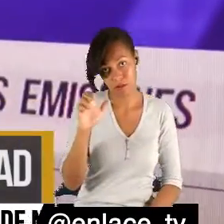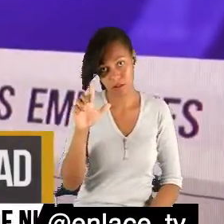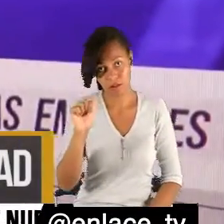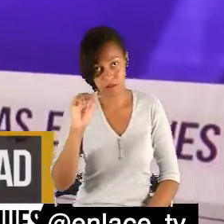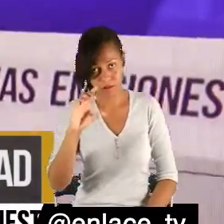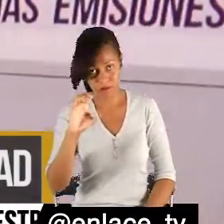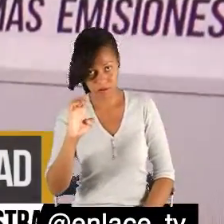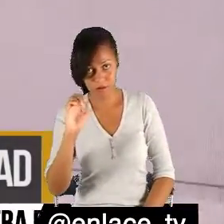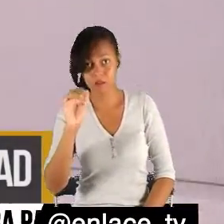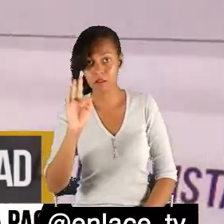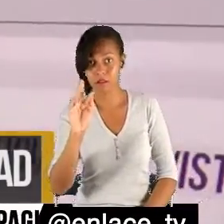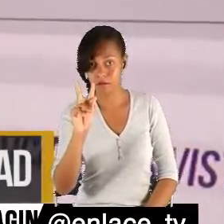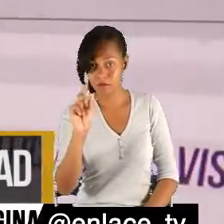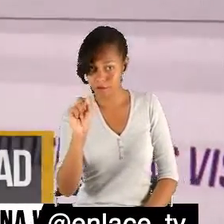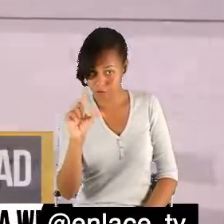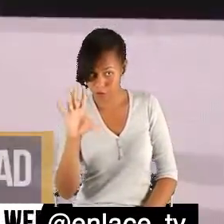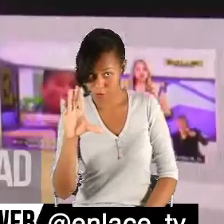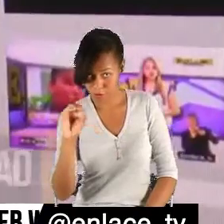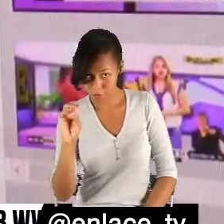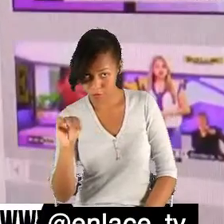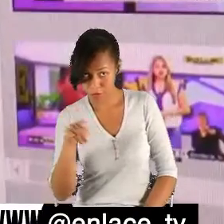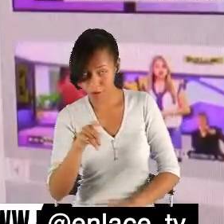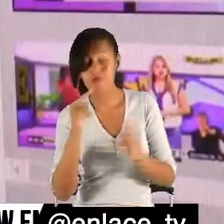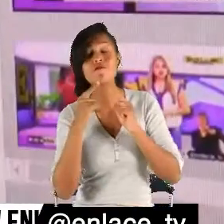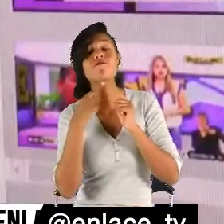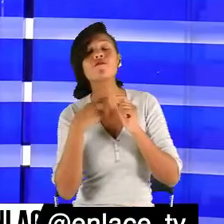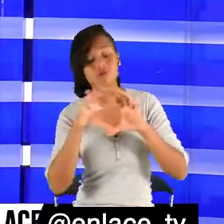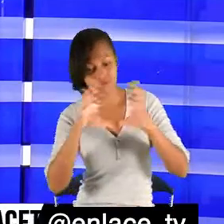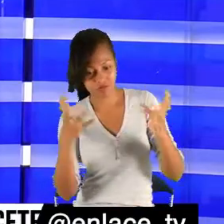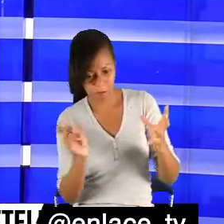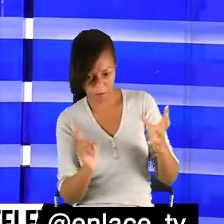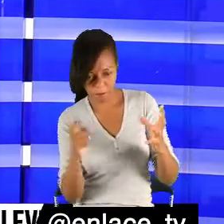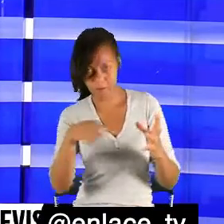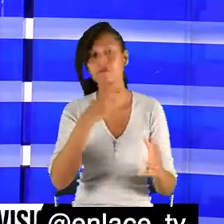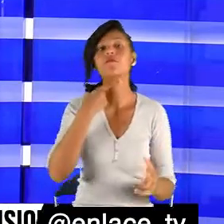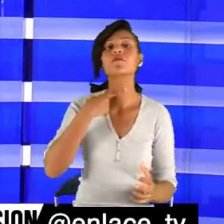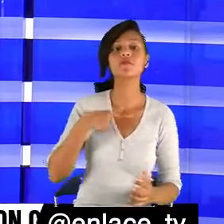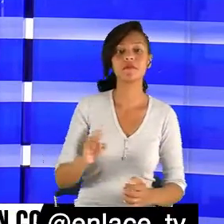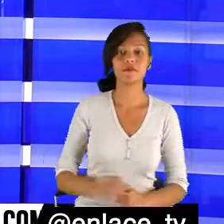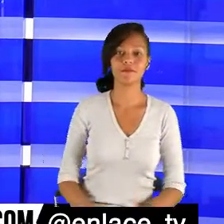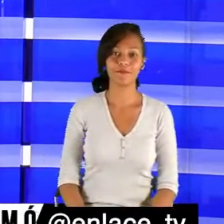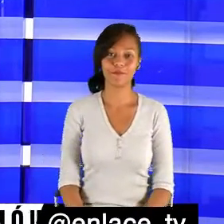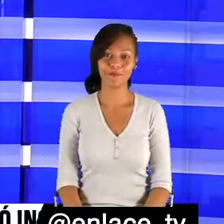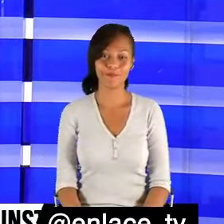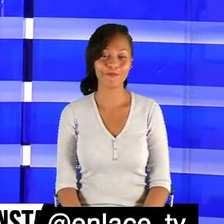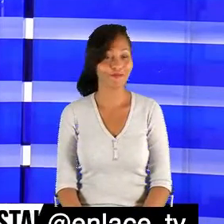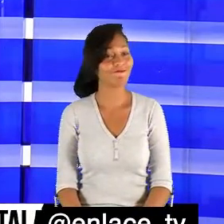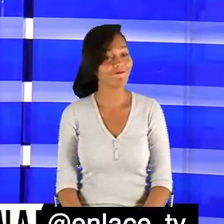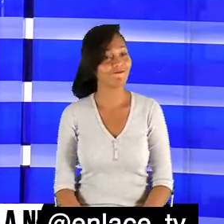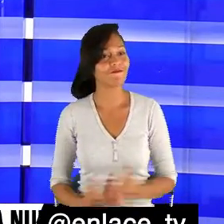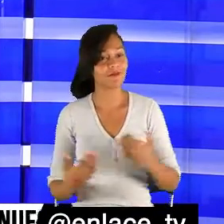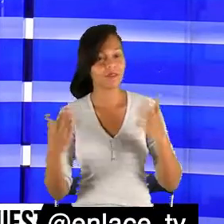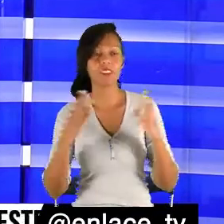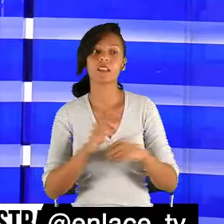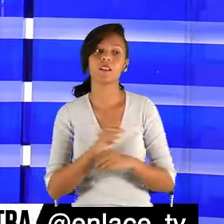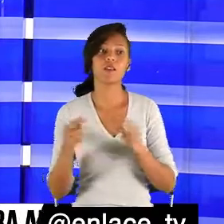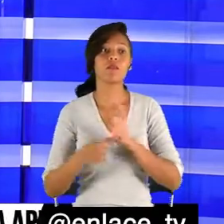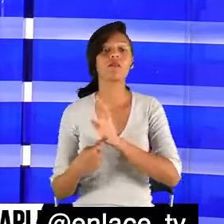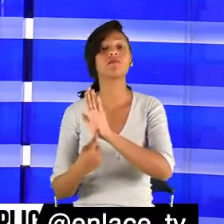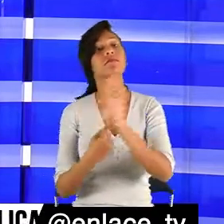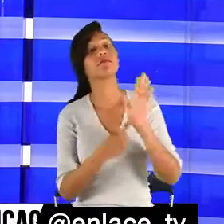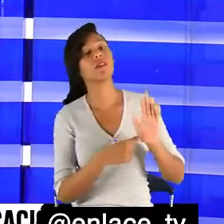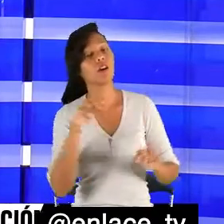el portal preferido por los barranqueños en el mundo sin duda alguna la excelencia resalta a la vista